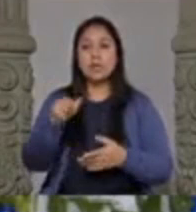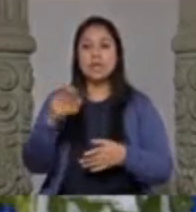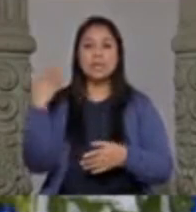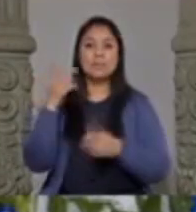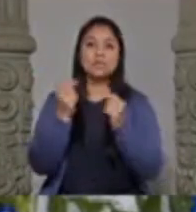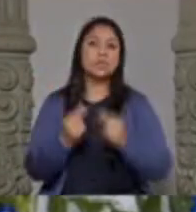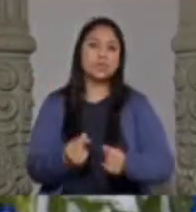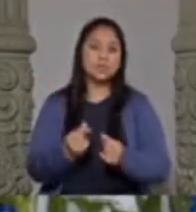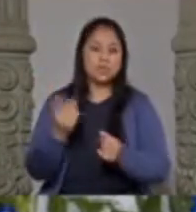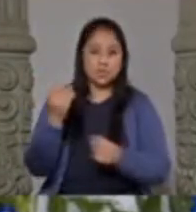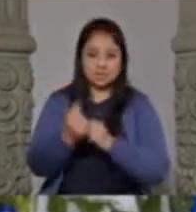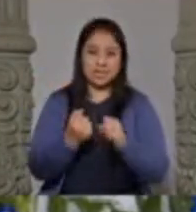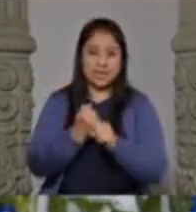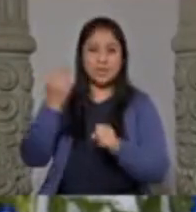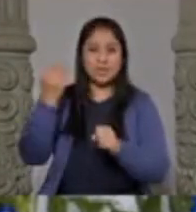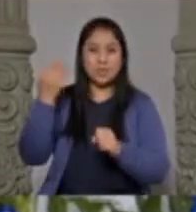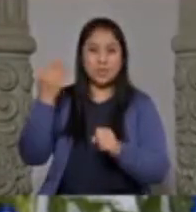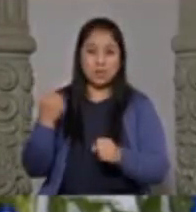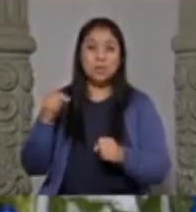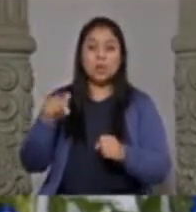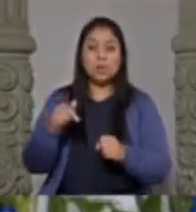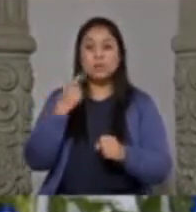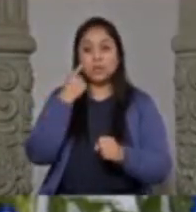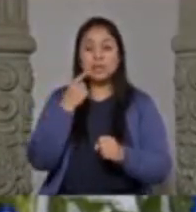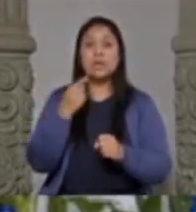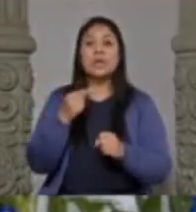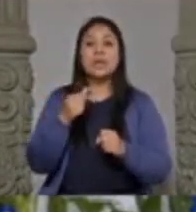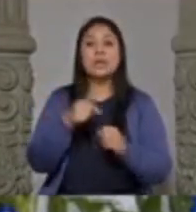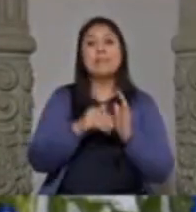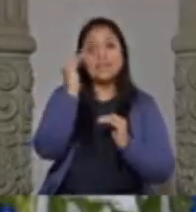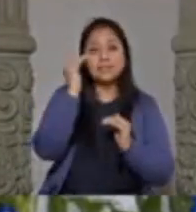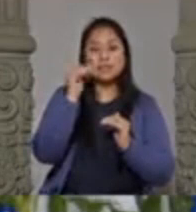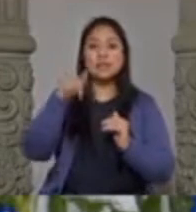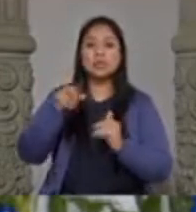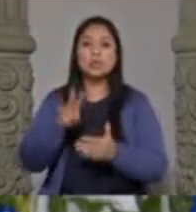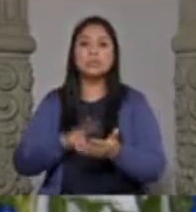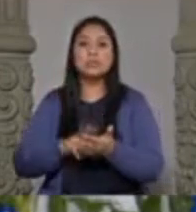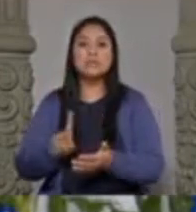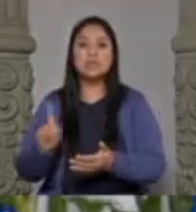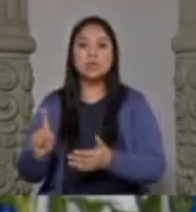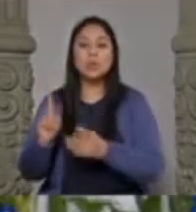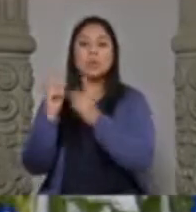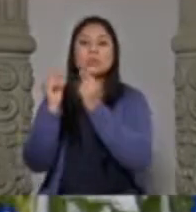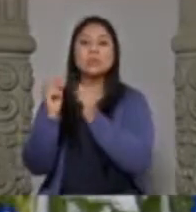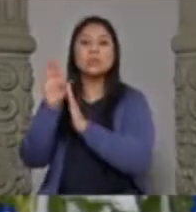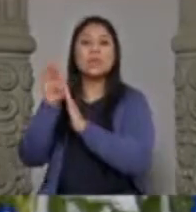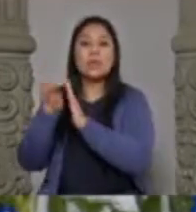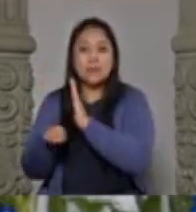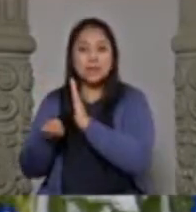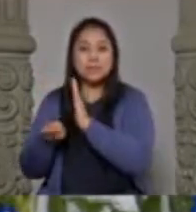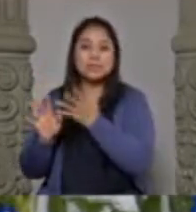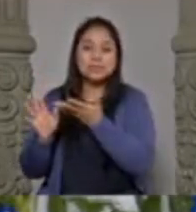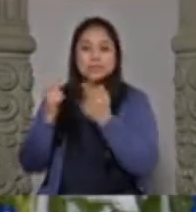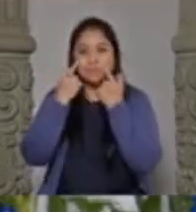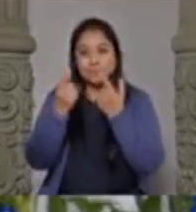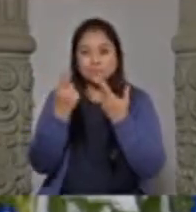el que se trató, el intento de presupuesto que hubo, tenía unos ingresos menores, nos va a obligar a ser mucho más efectivos